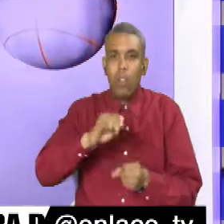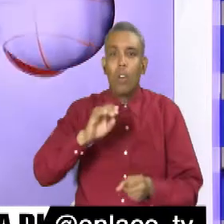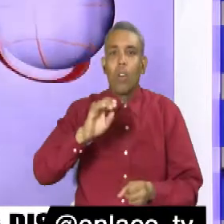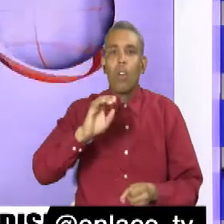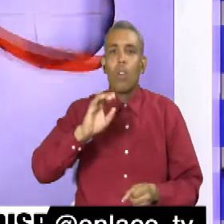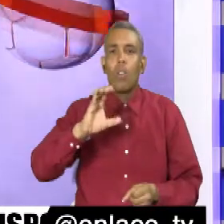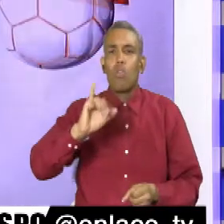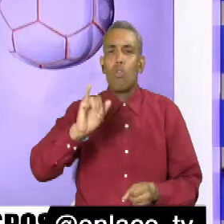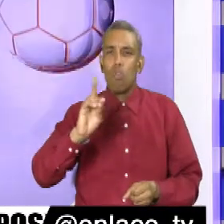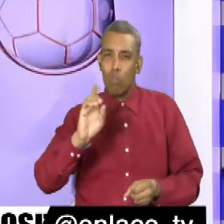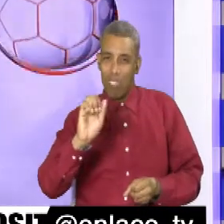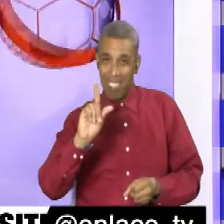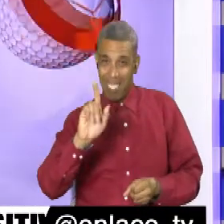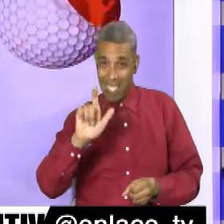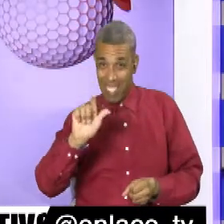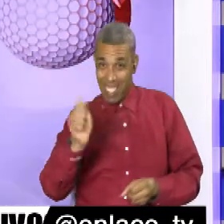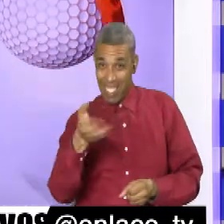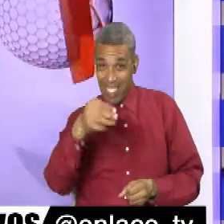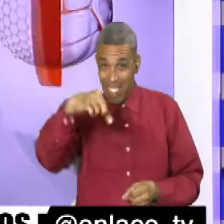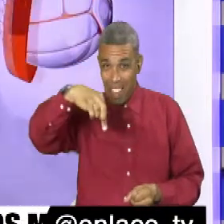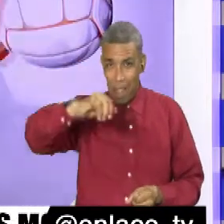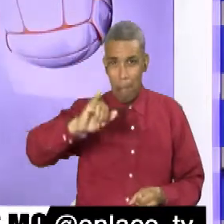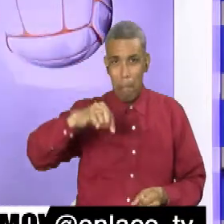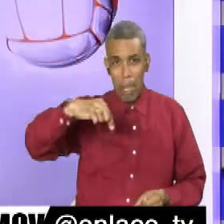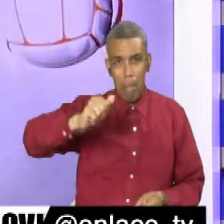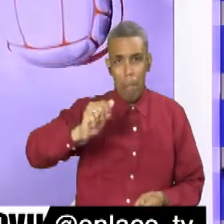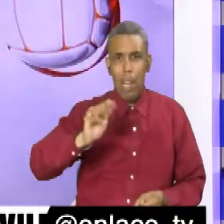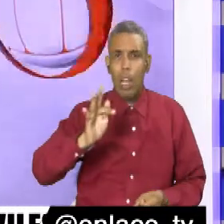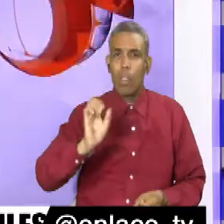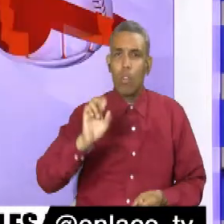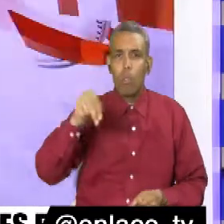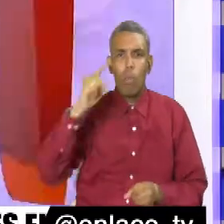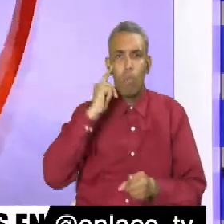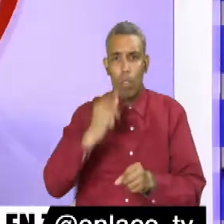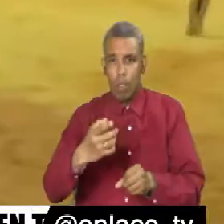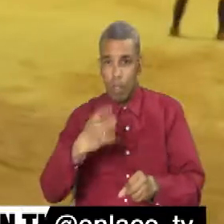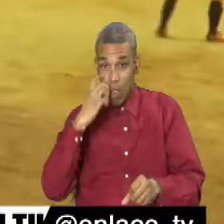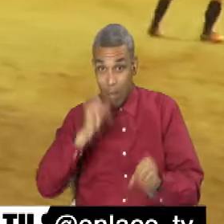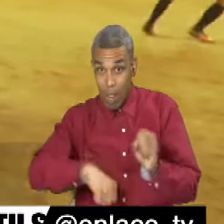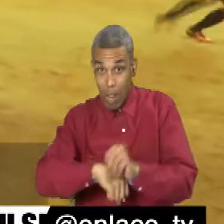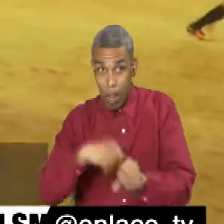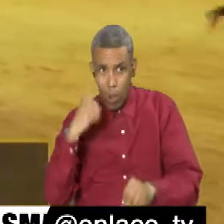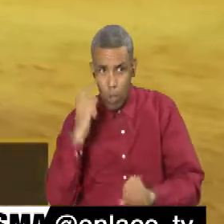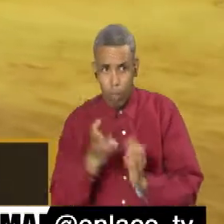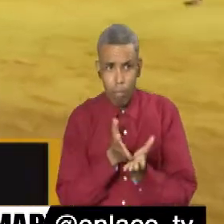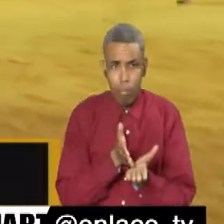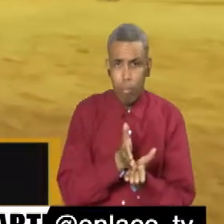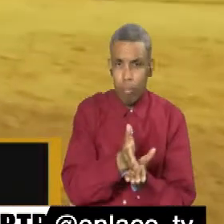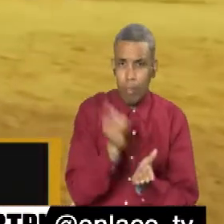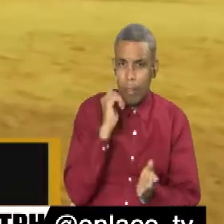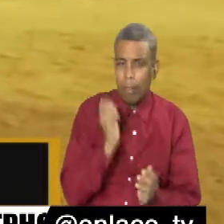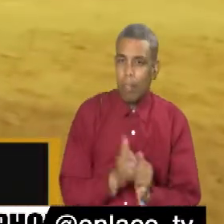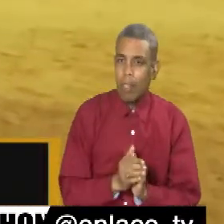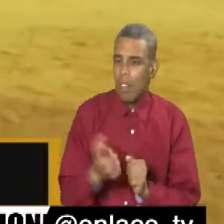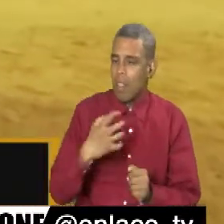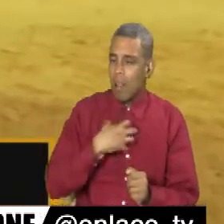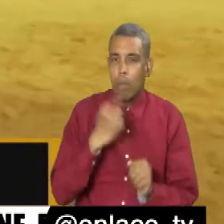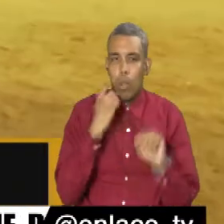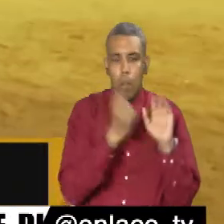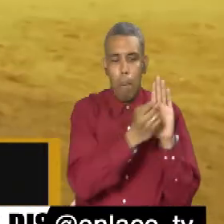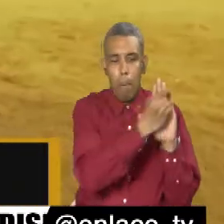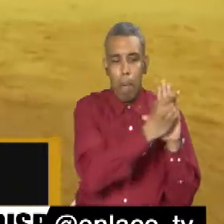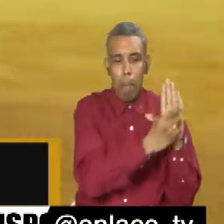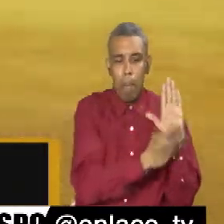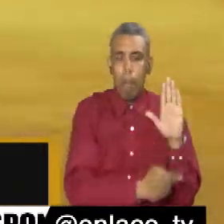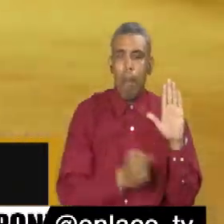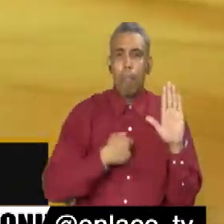Pipatón. Esta justa deportiva ya avanza en su fase semifinal. La Juventus se encuentra liderando el torneo de minifútbol Los Panitas,